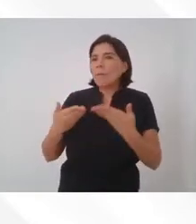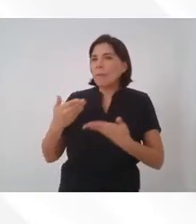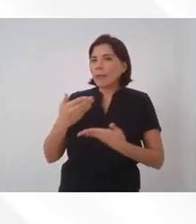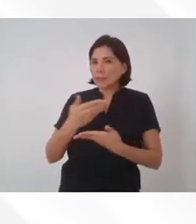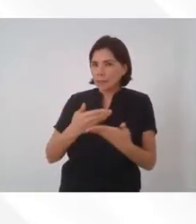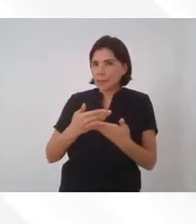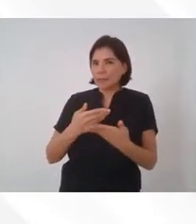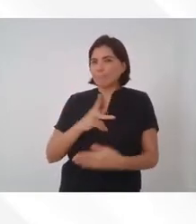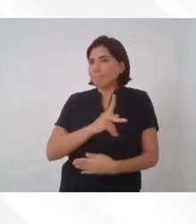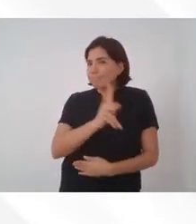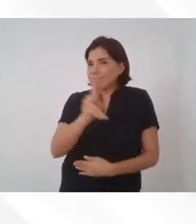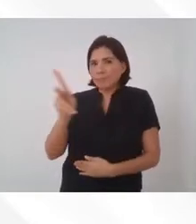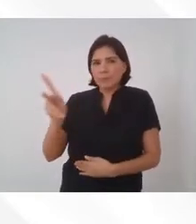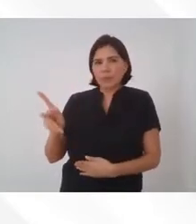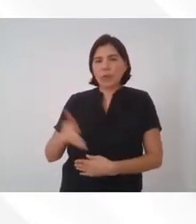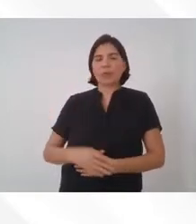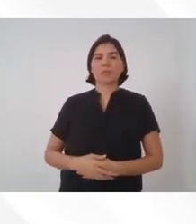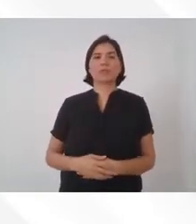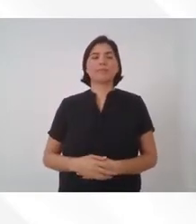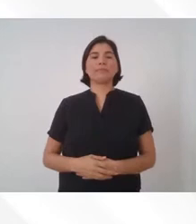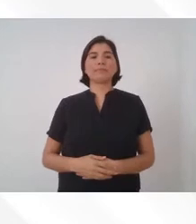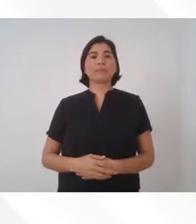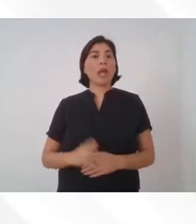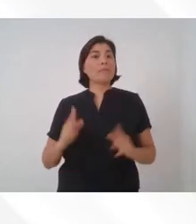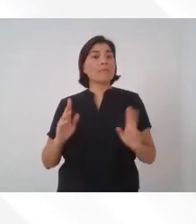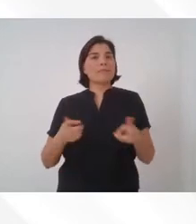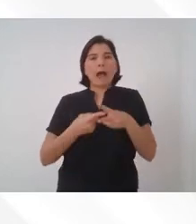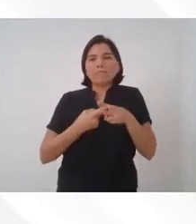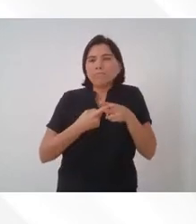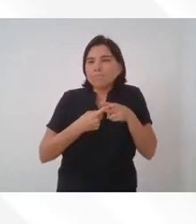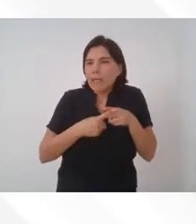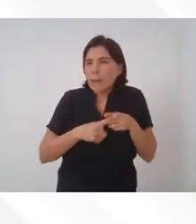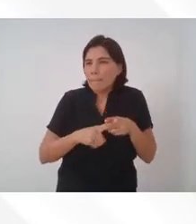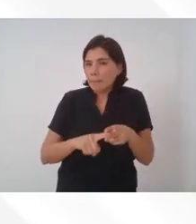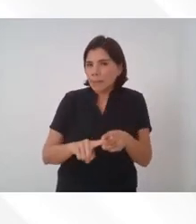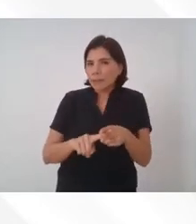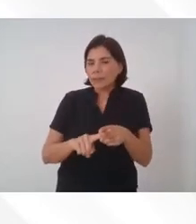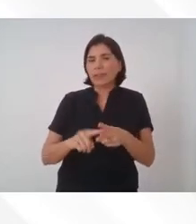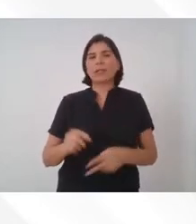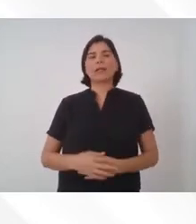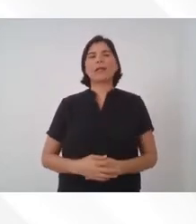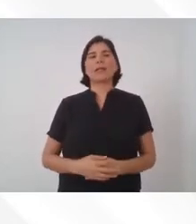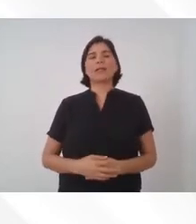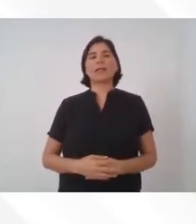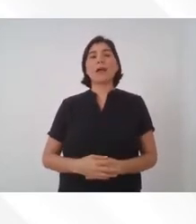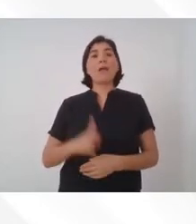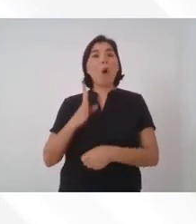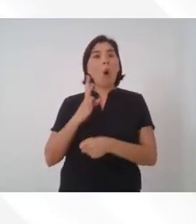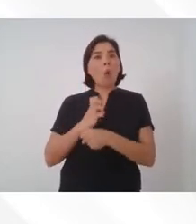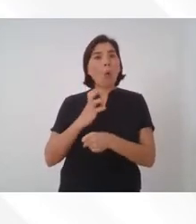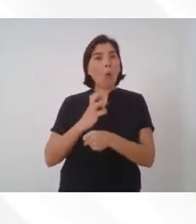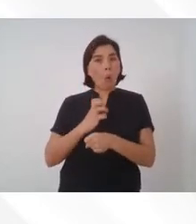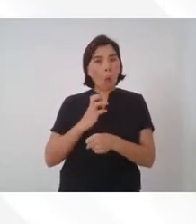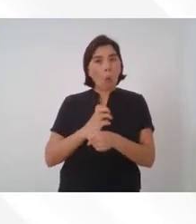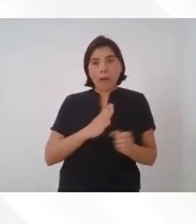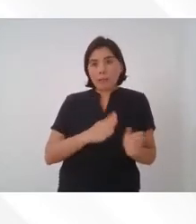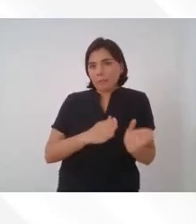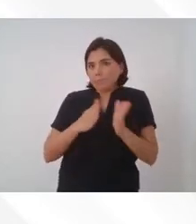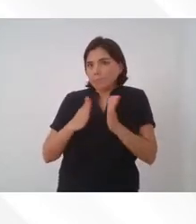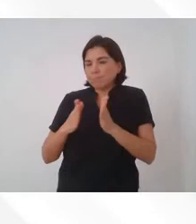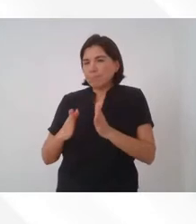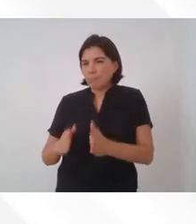Estamos ya por iniciar y por arrancar justamente el cuarto módulo de este curso de desarrollo de